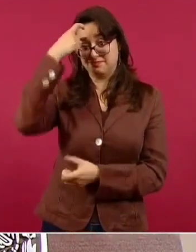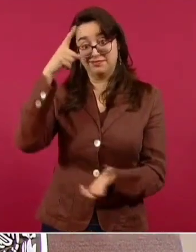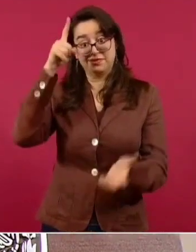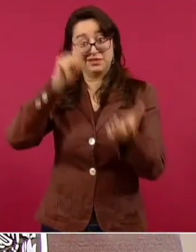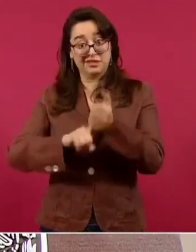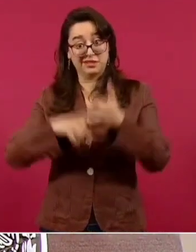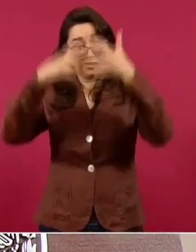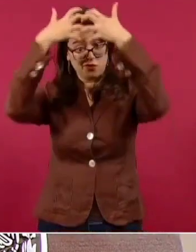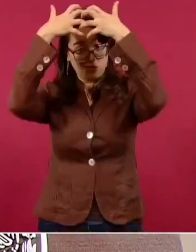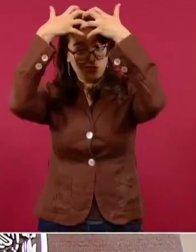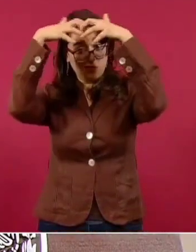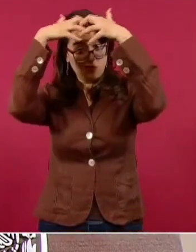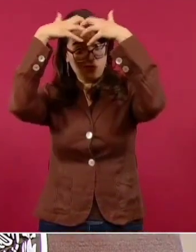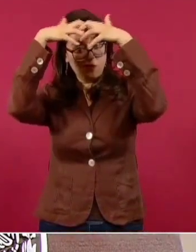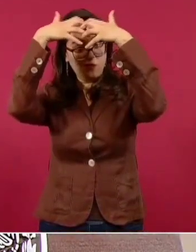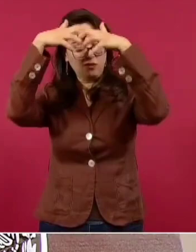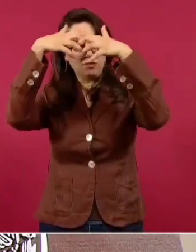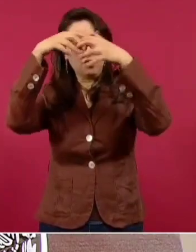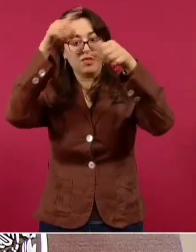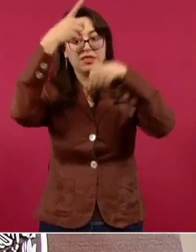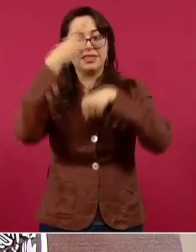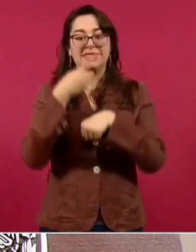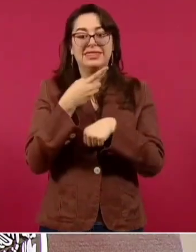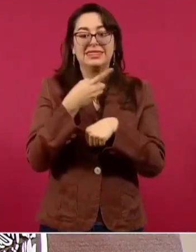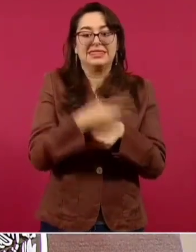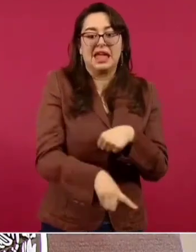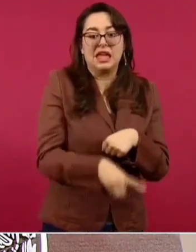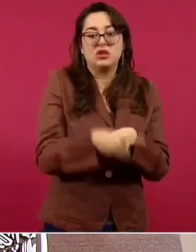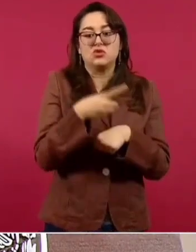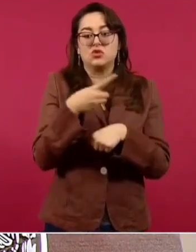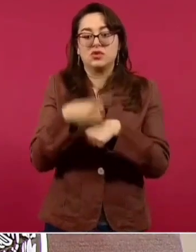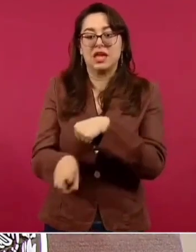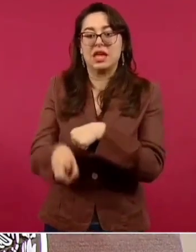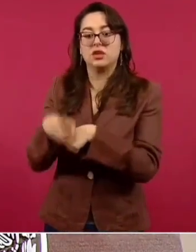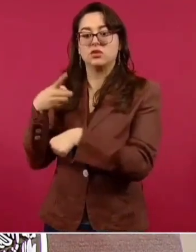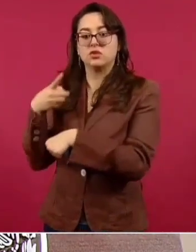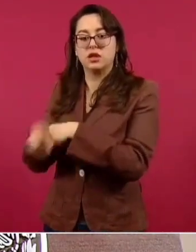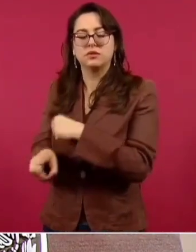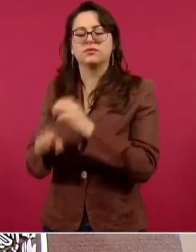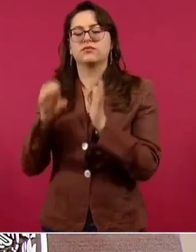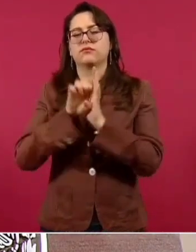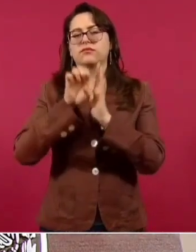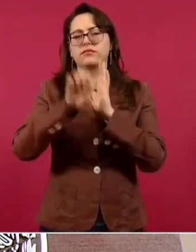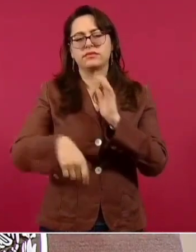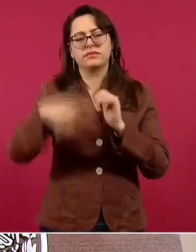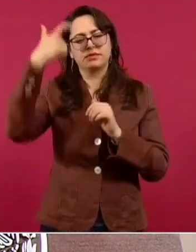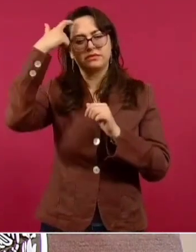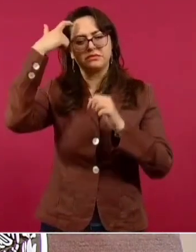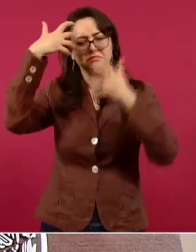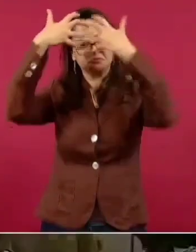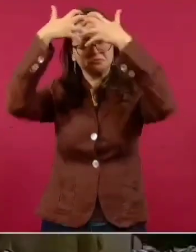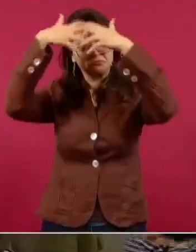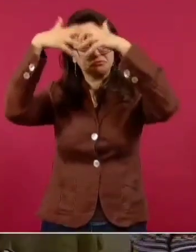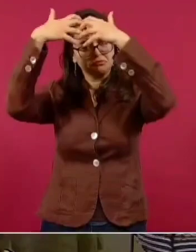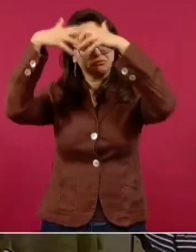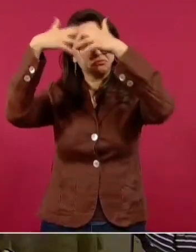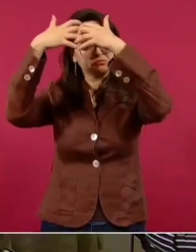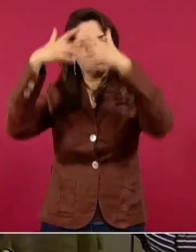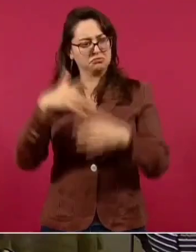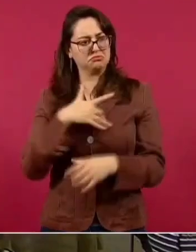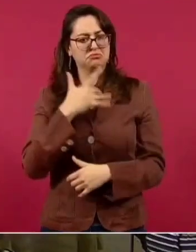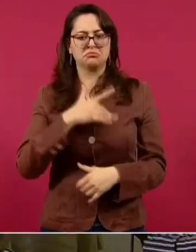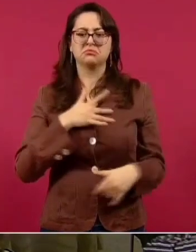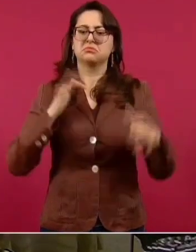son encargadas de los mecanismos de satisfacción, de recompensa, de la sensación del bienestar. La sensación del